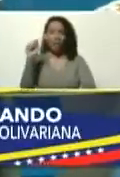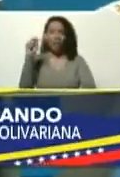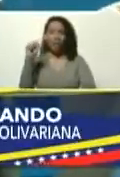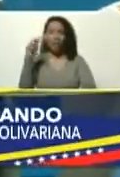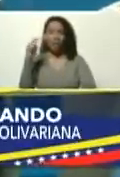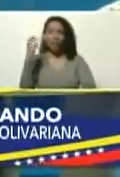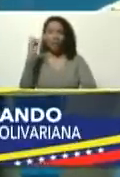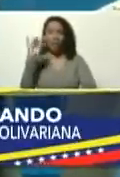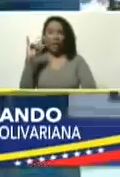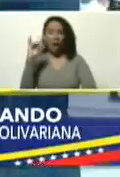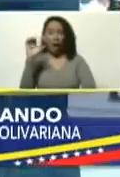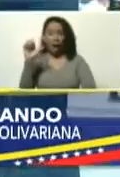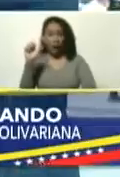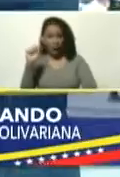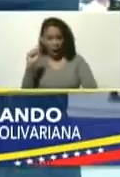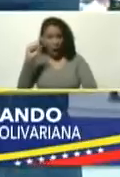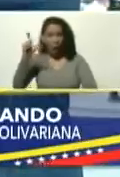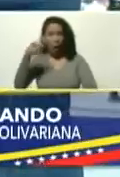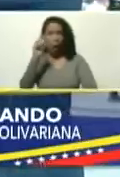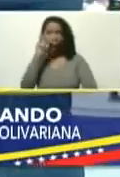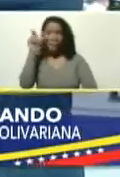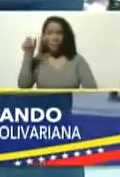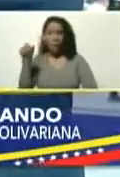como comandante general.